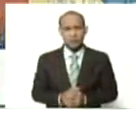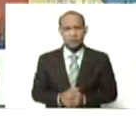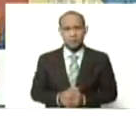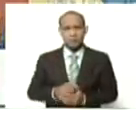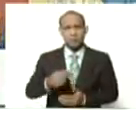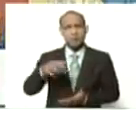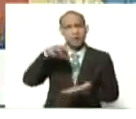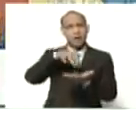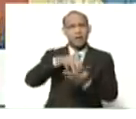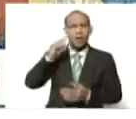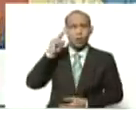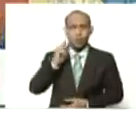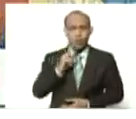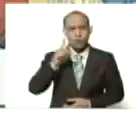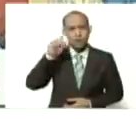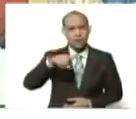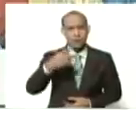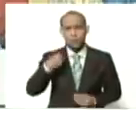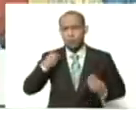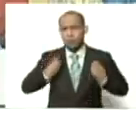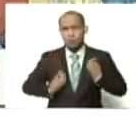Bolívar. Por el Estado Bolívar.